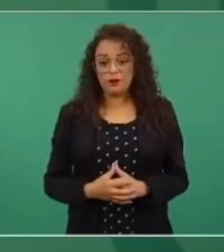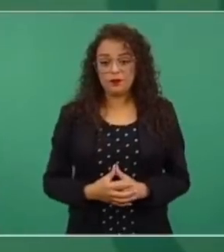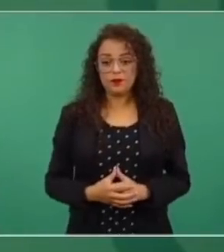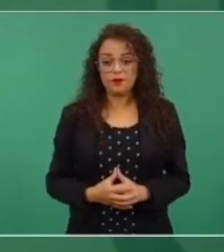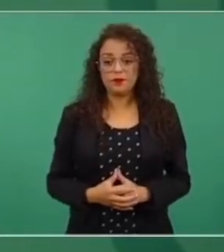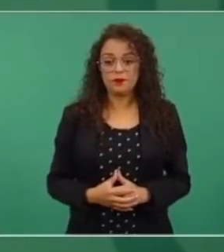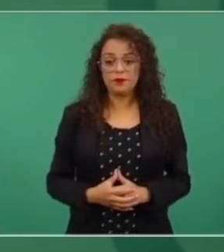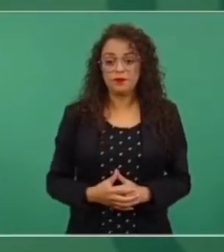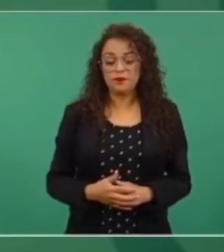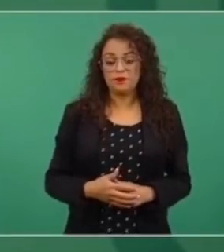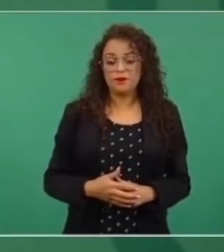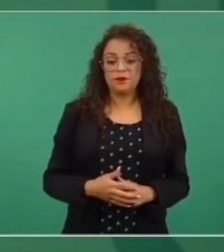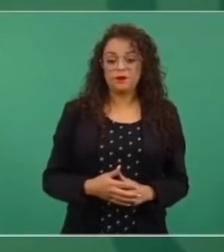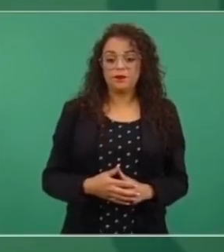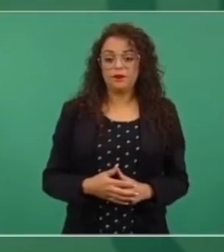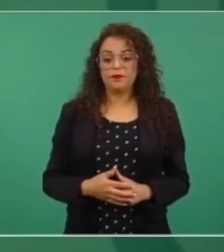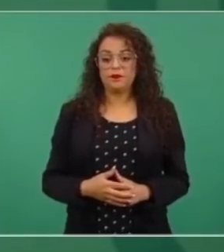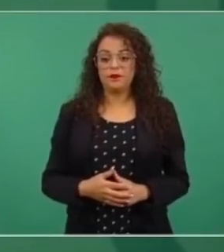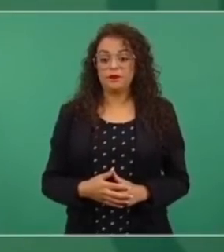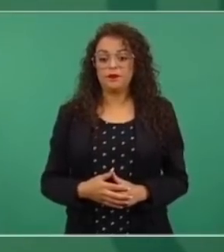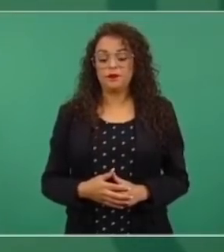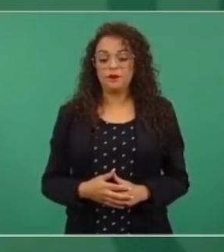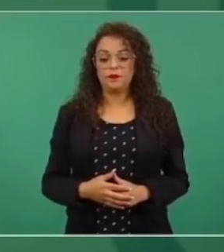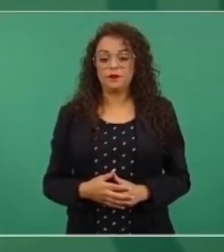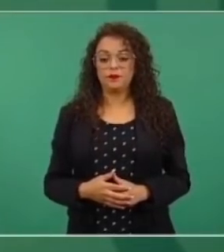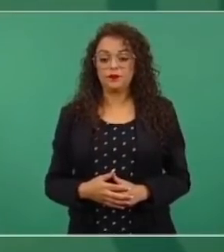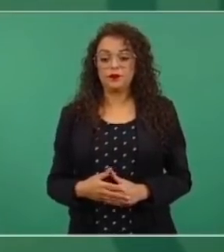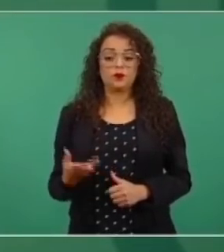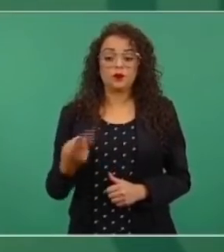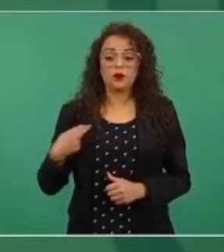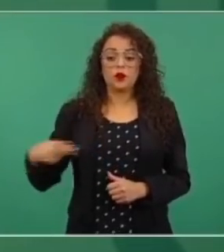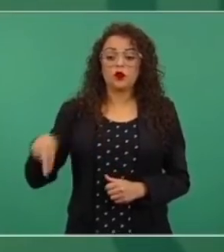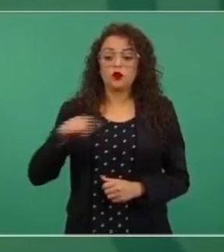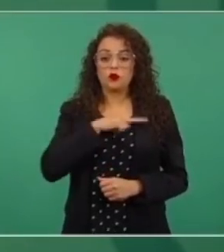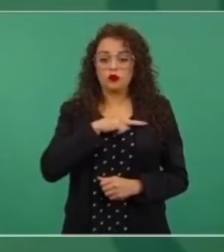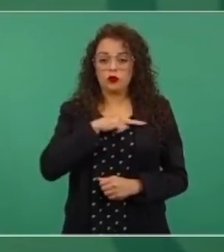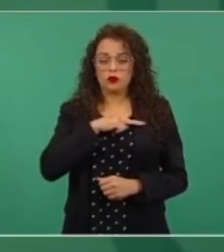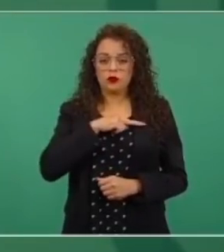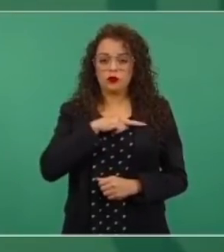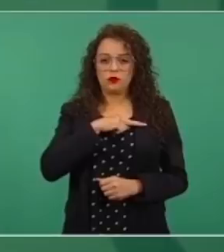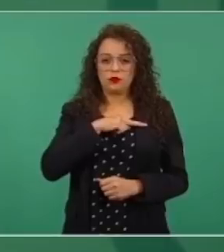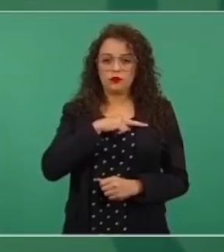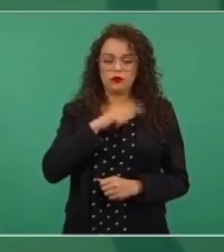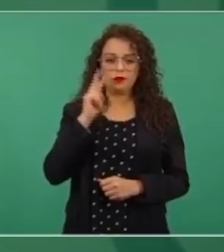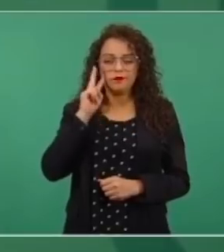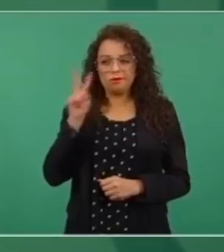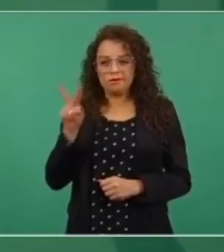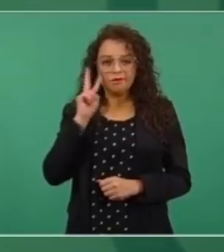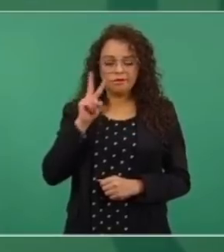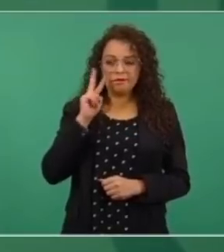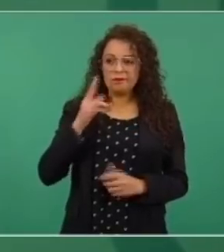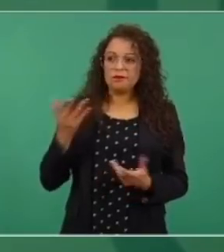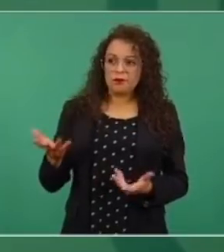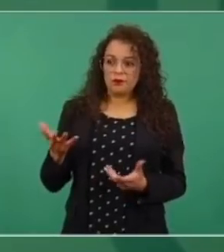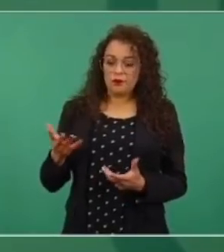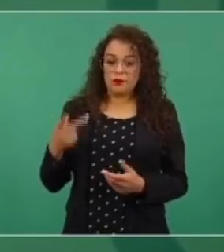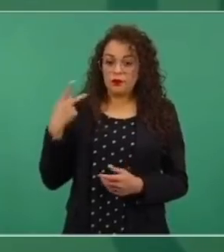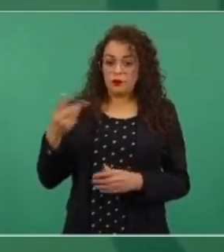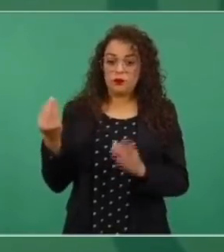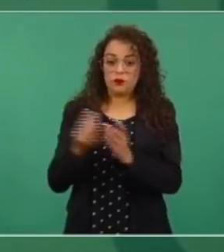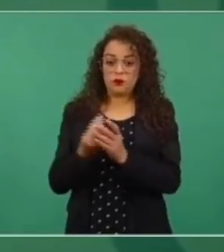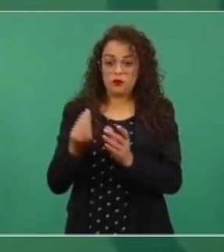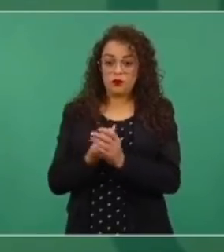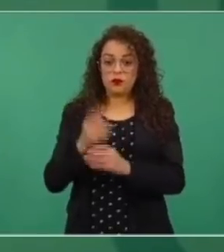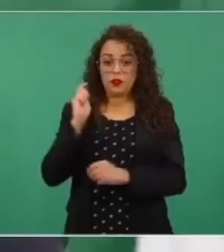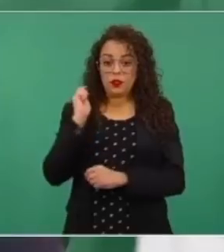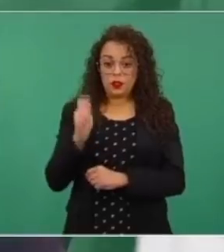en la concepción general del gobierno de la República, del gobierno de